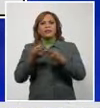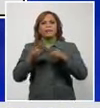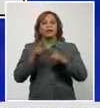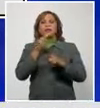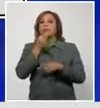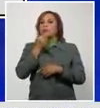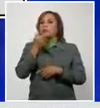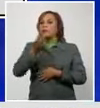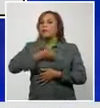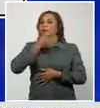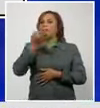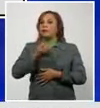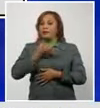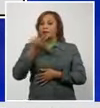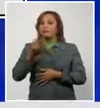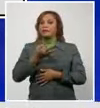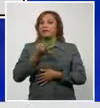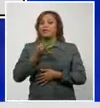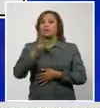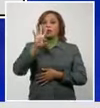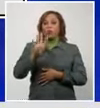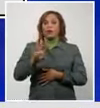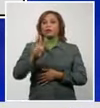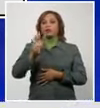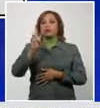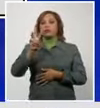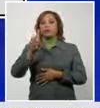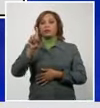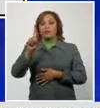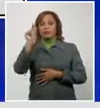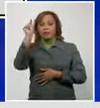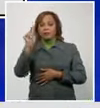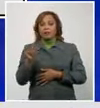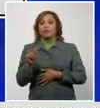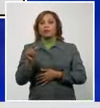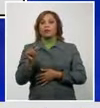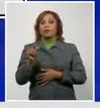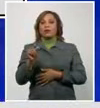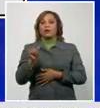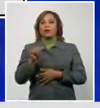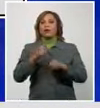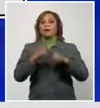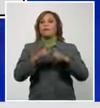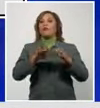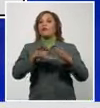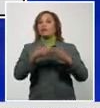decir que de los 431 casos del día, el